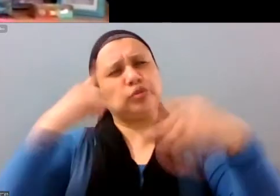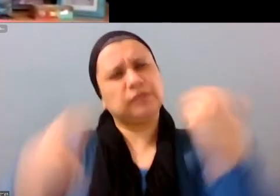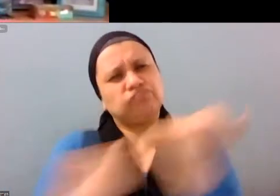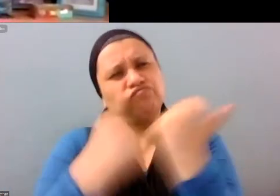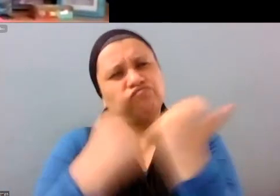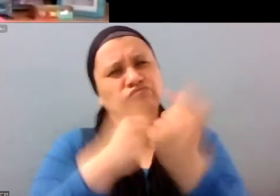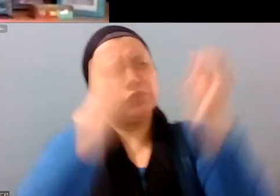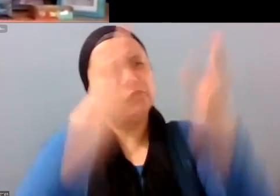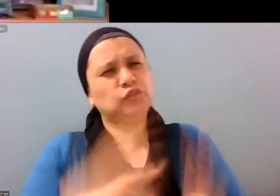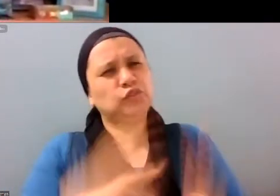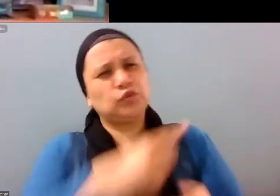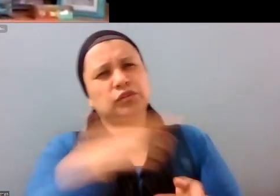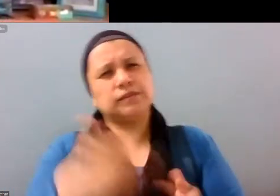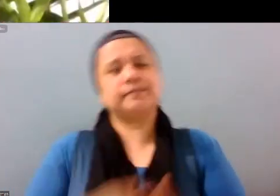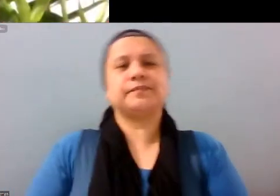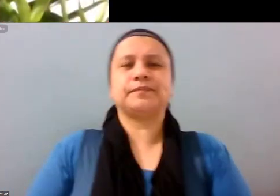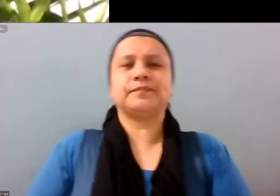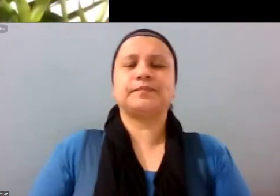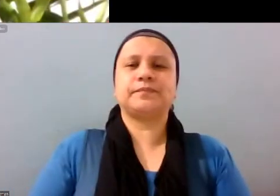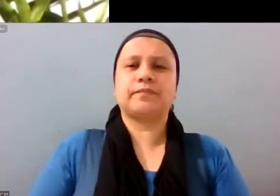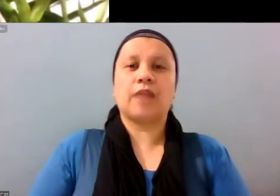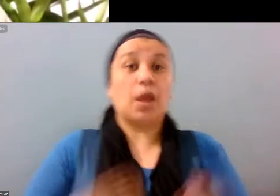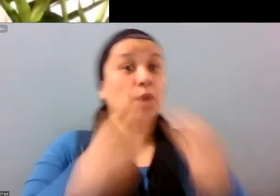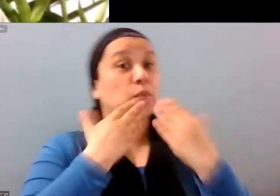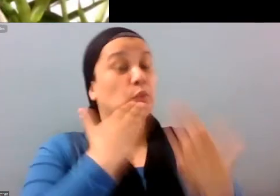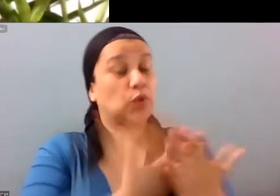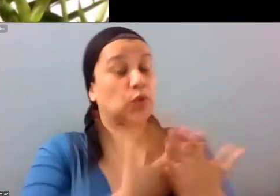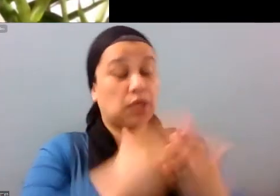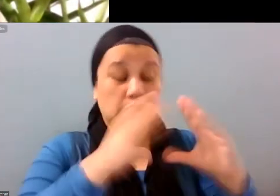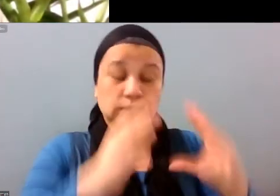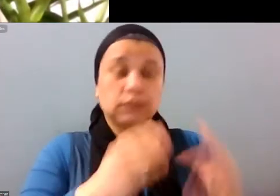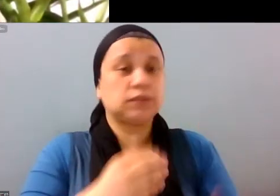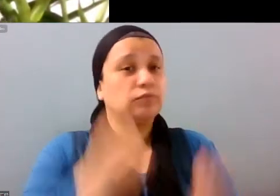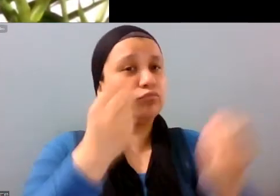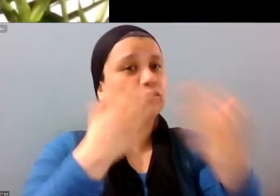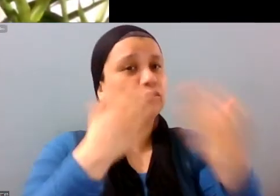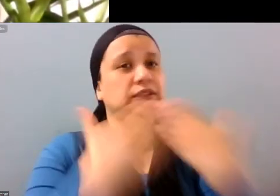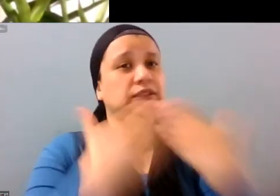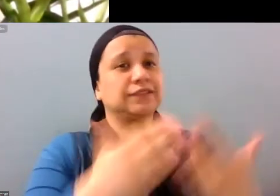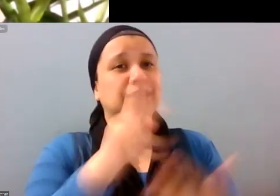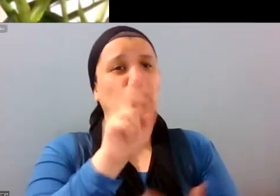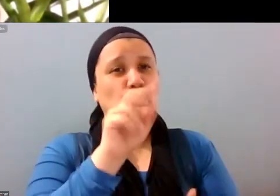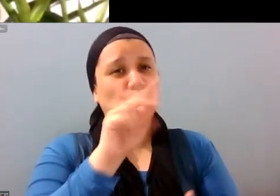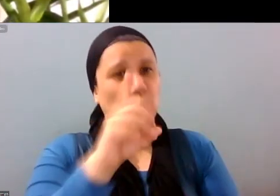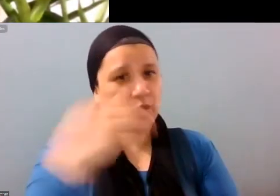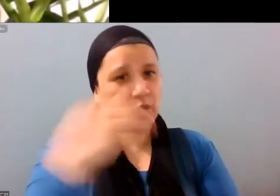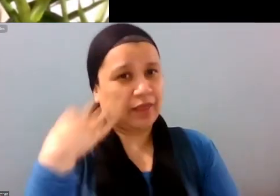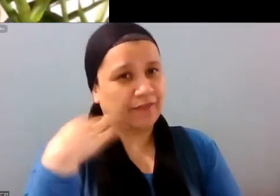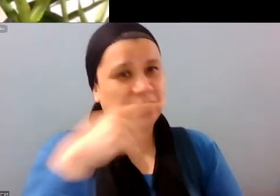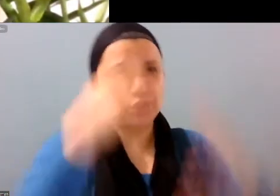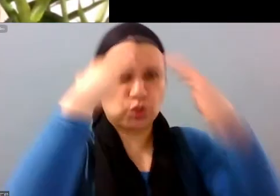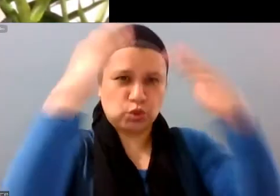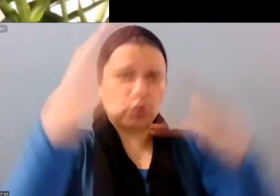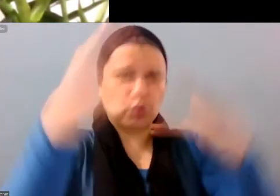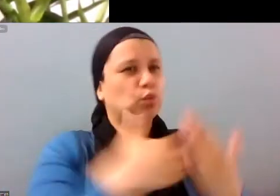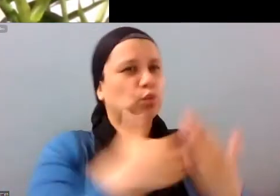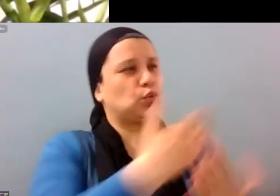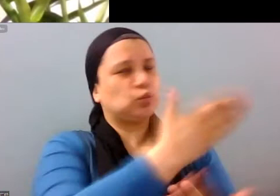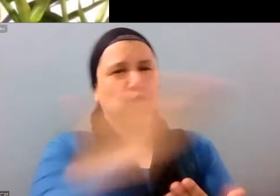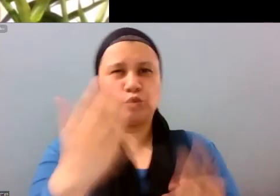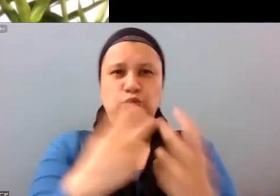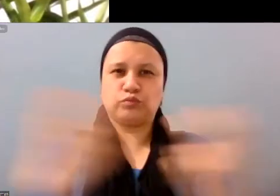don Vinicio bueno muy buenas tardes muchas gracias a la UNED por esta invitación y un saludo también a los demás invitados